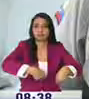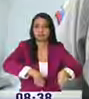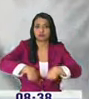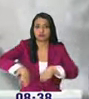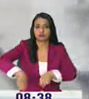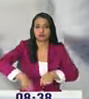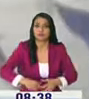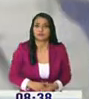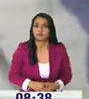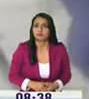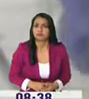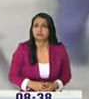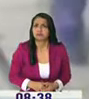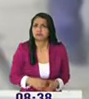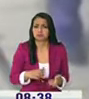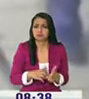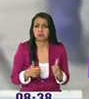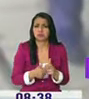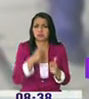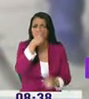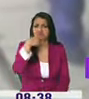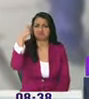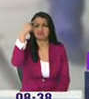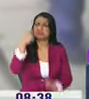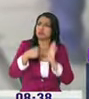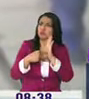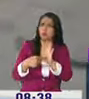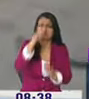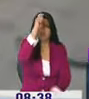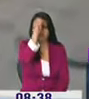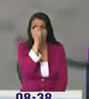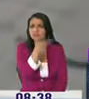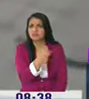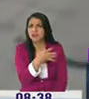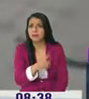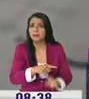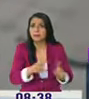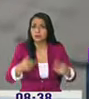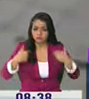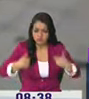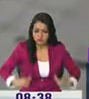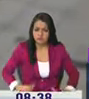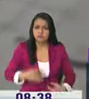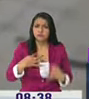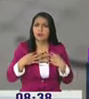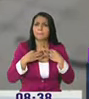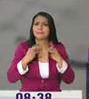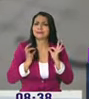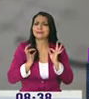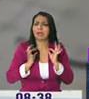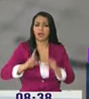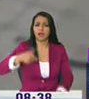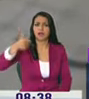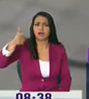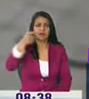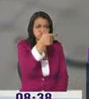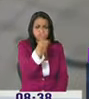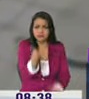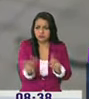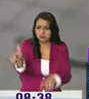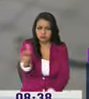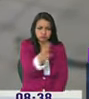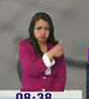motocicletas. No tienen problemas en mostrar los rostros, dos llevan gorras, pero uno que está vestido algo formal, con arma en mano apunta a todos,